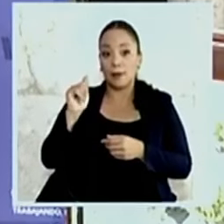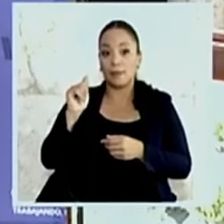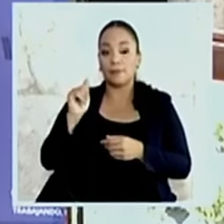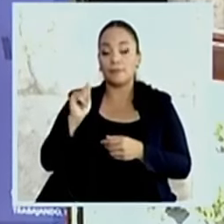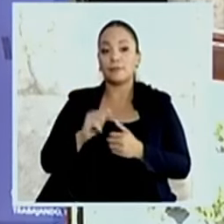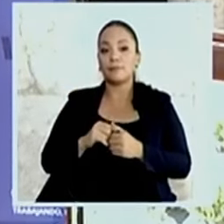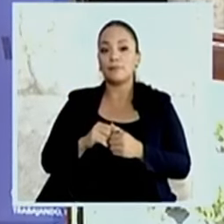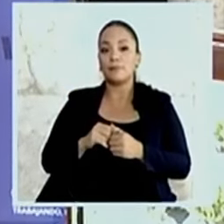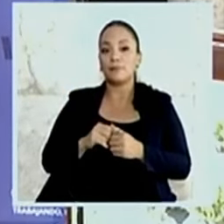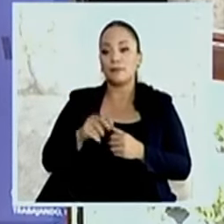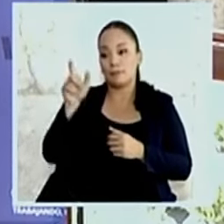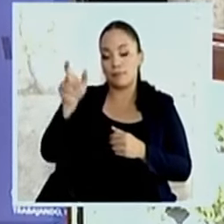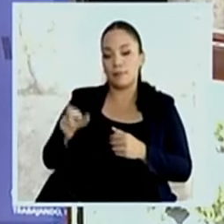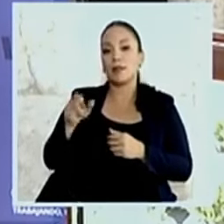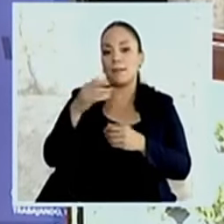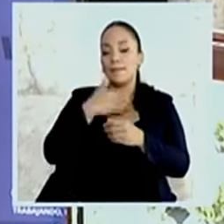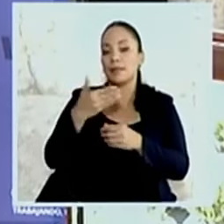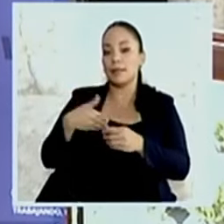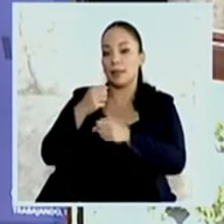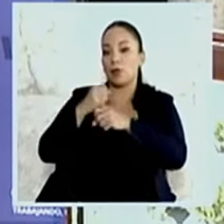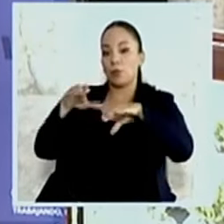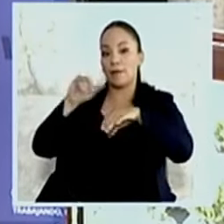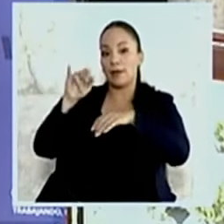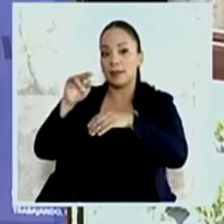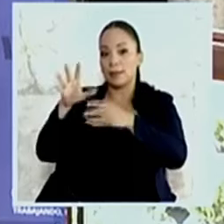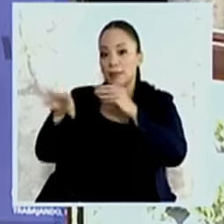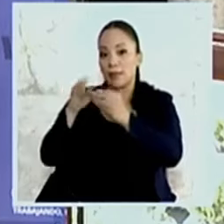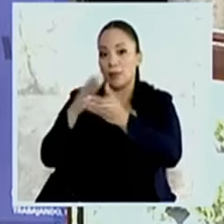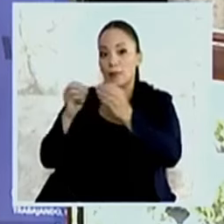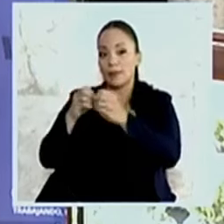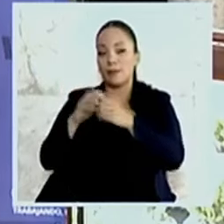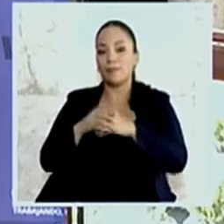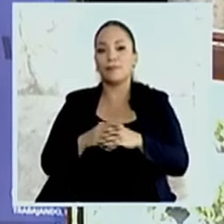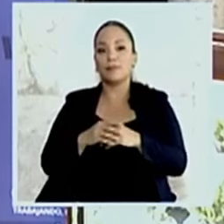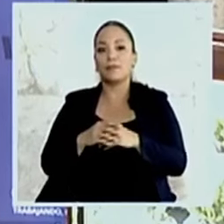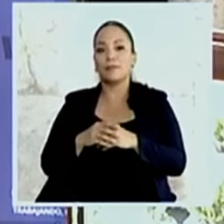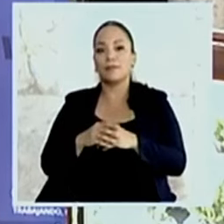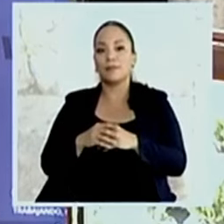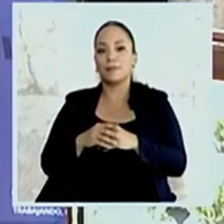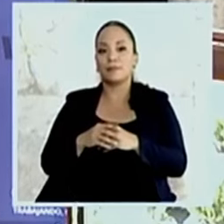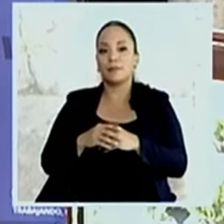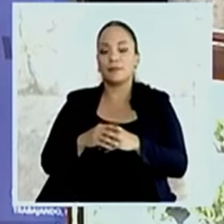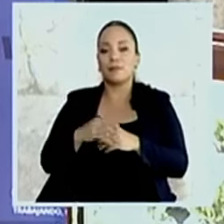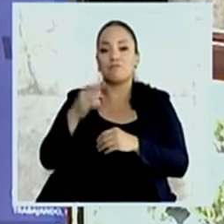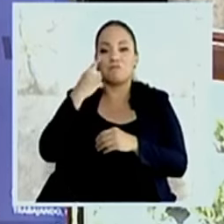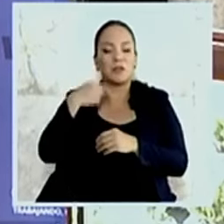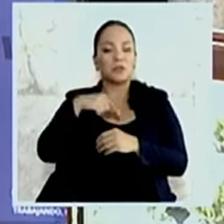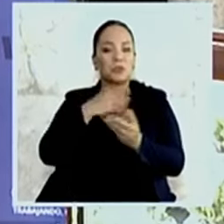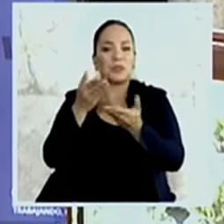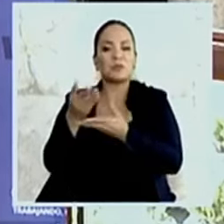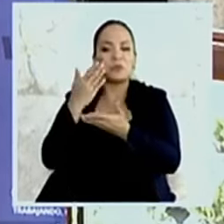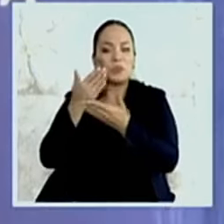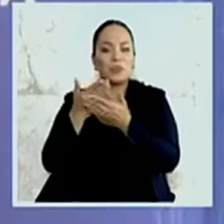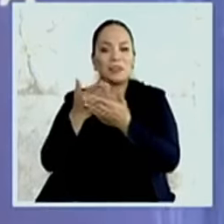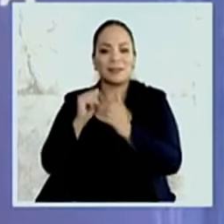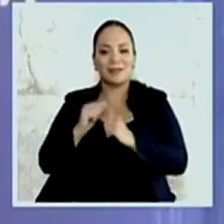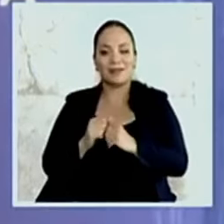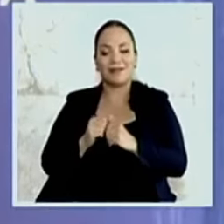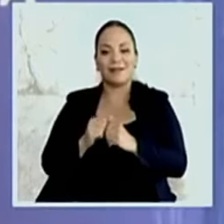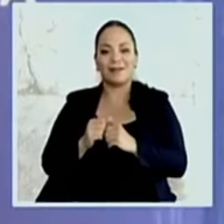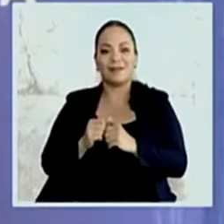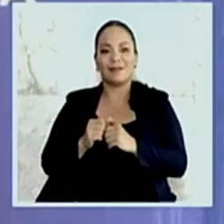Mejor servicio, más ahorro. Felicito al INS, yo no sé, doña Mónica Araya,